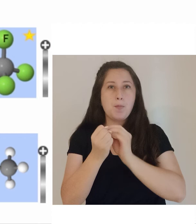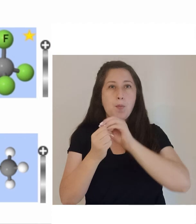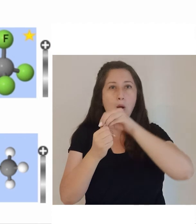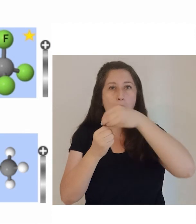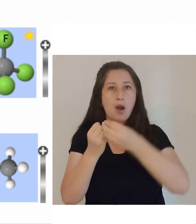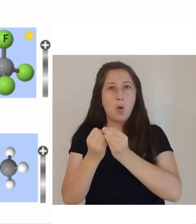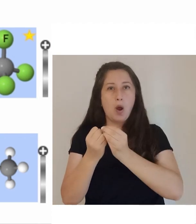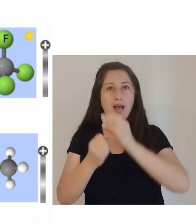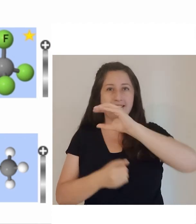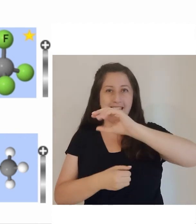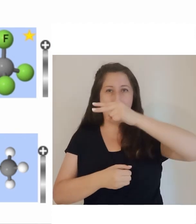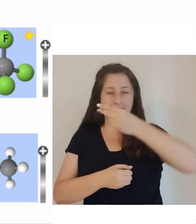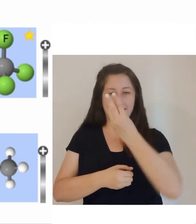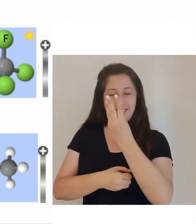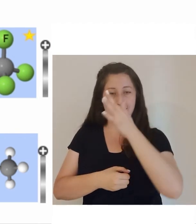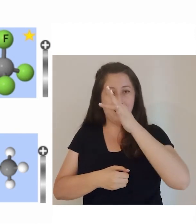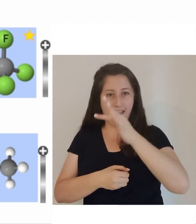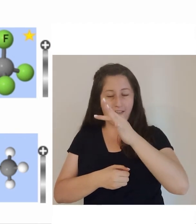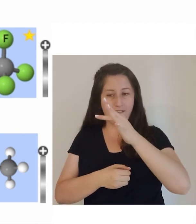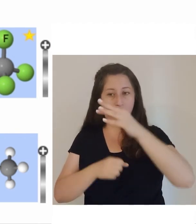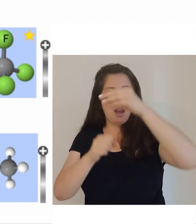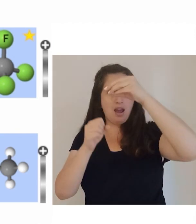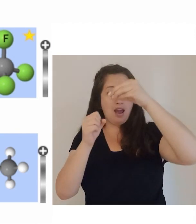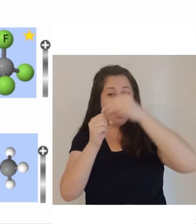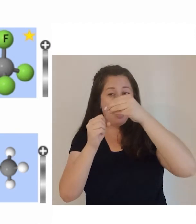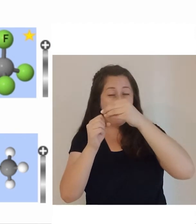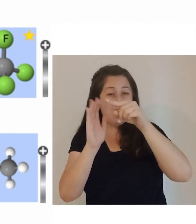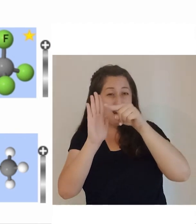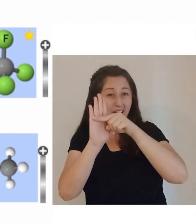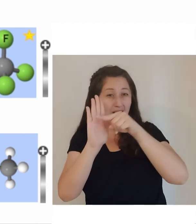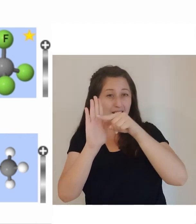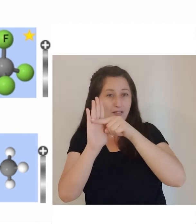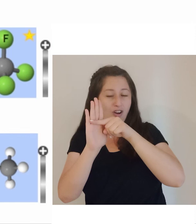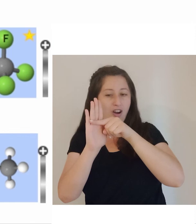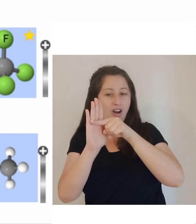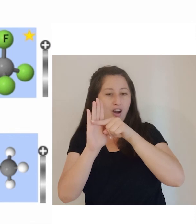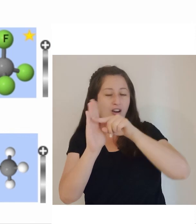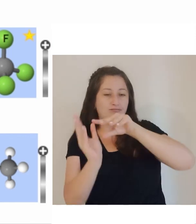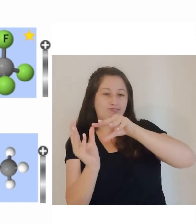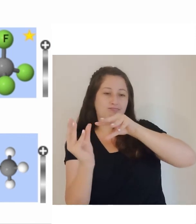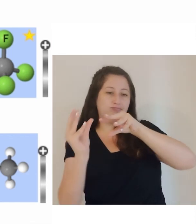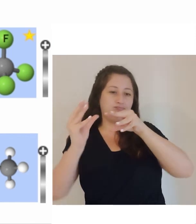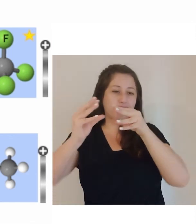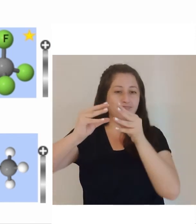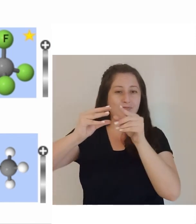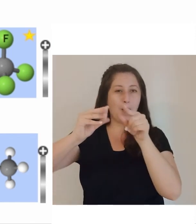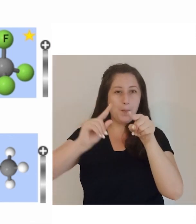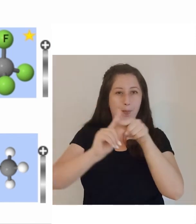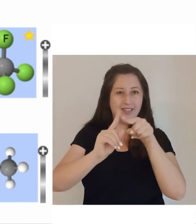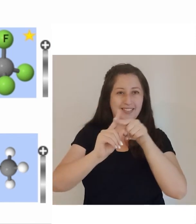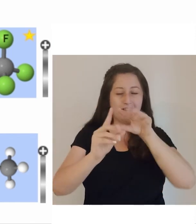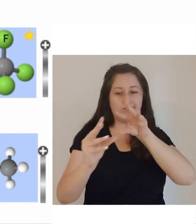metilo orienta su zona de carga parcial negativa hacia la placa positiva. Al